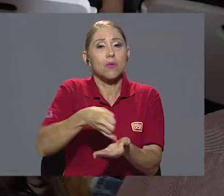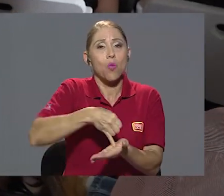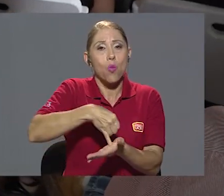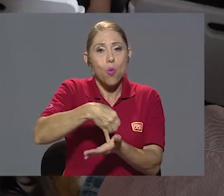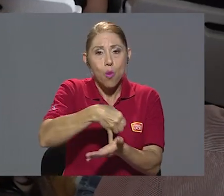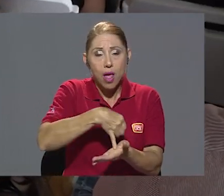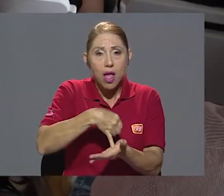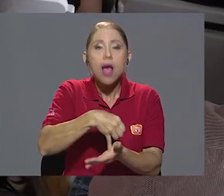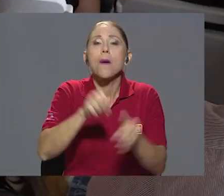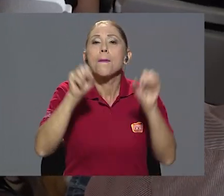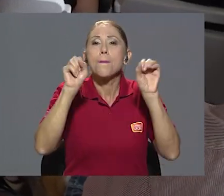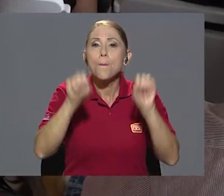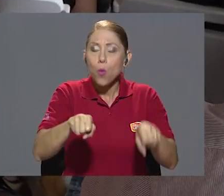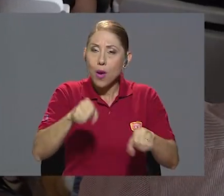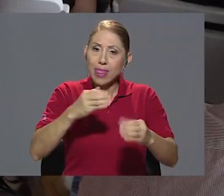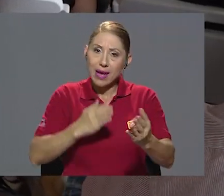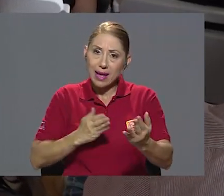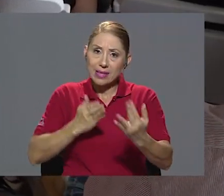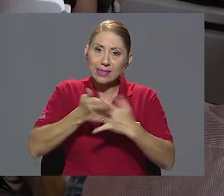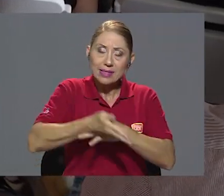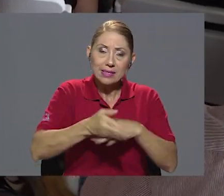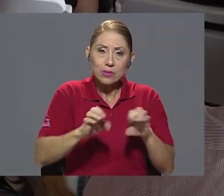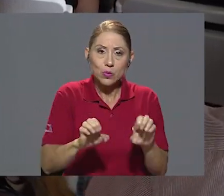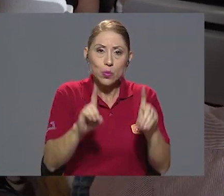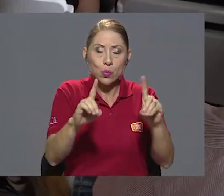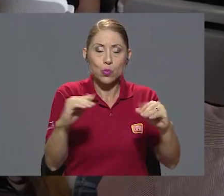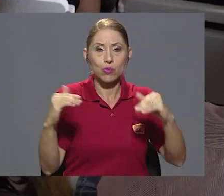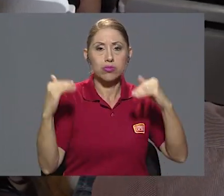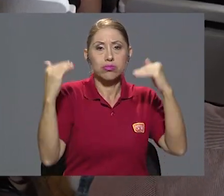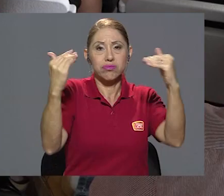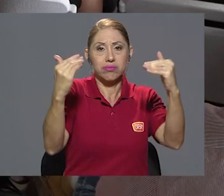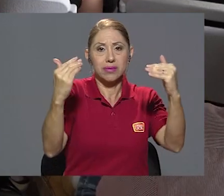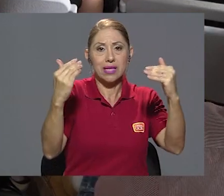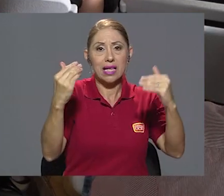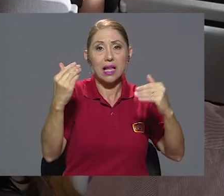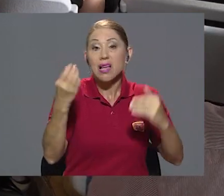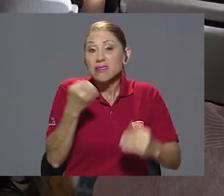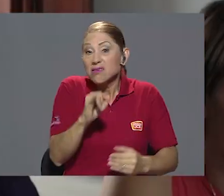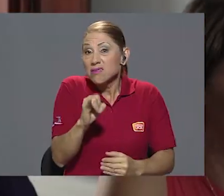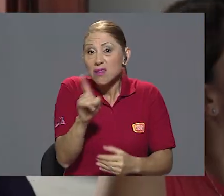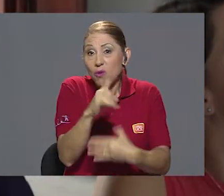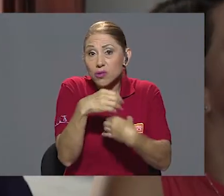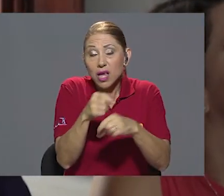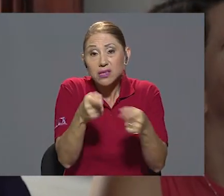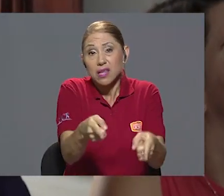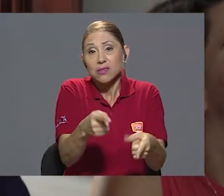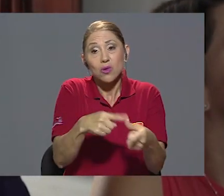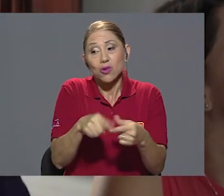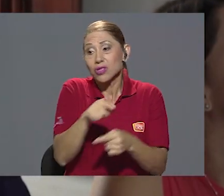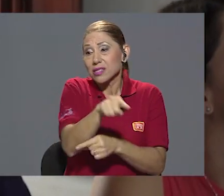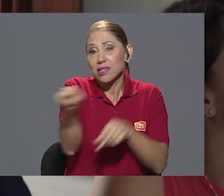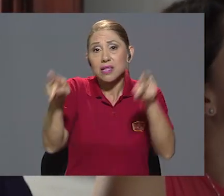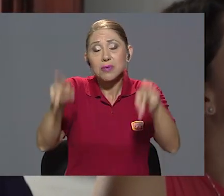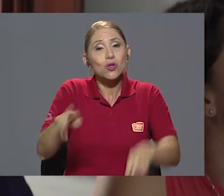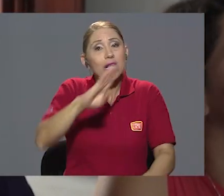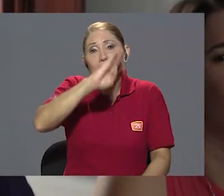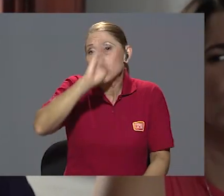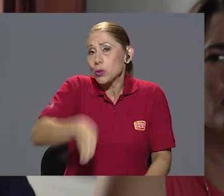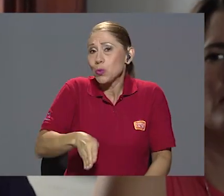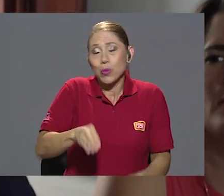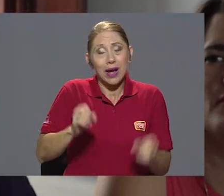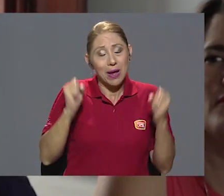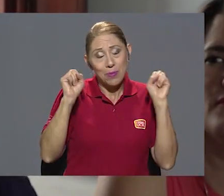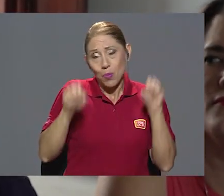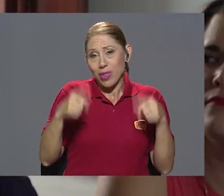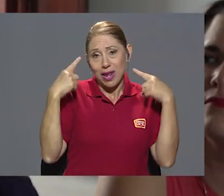más vulnerables puedan tener acceso a esa educación superior que si no fuera de esta manera nunca podrían